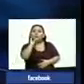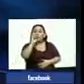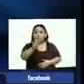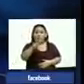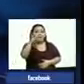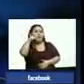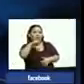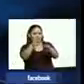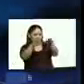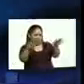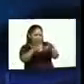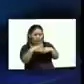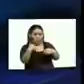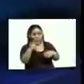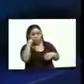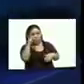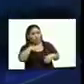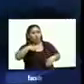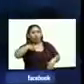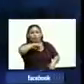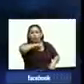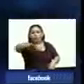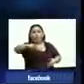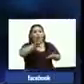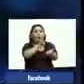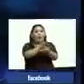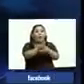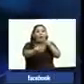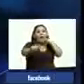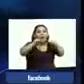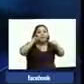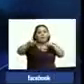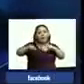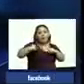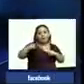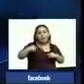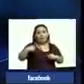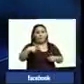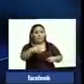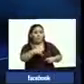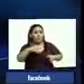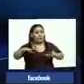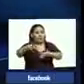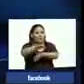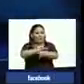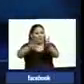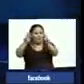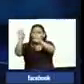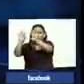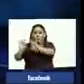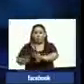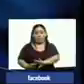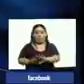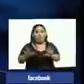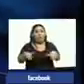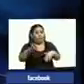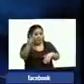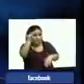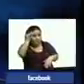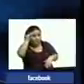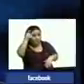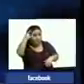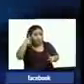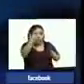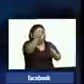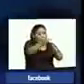escribió hace horas ordené el despido del gerente de meteorología del Ministerio de Medio Ambiente como recordamos